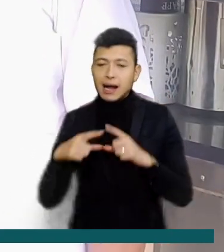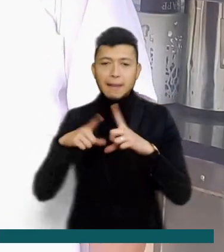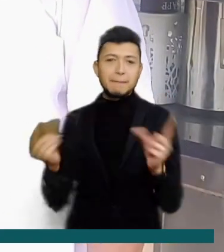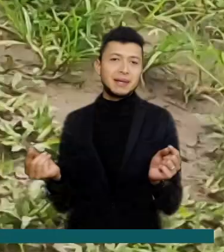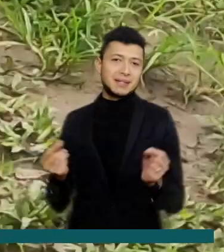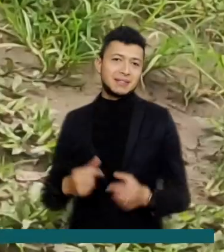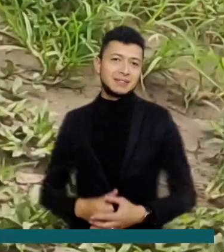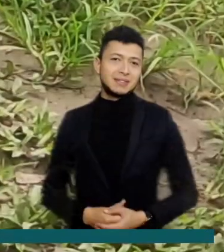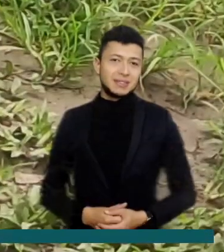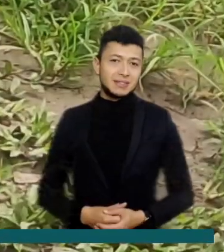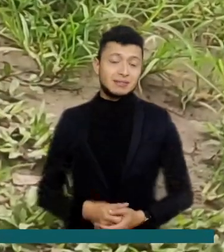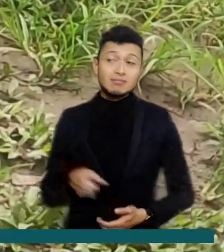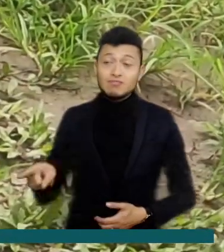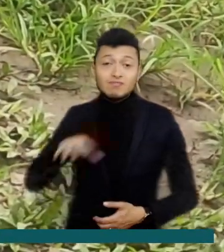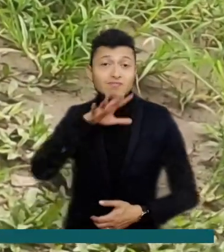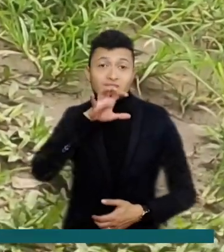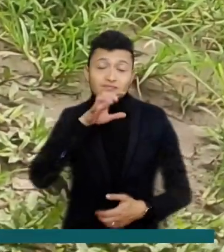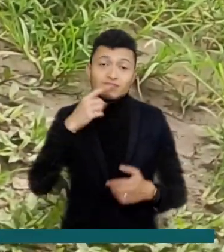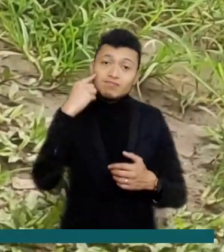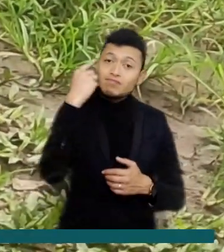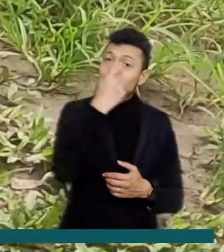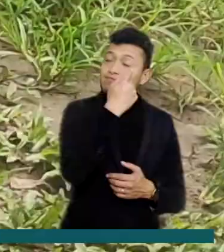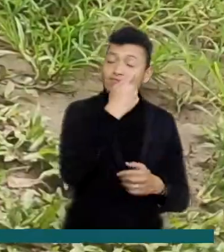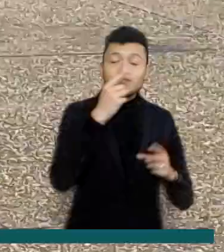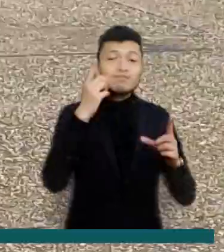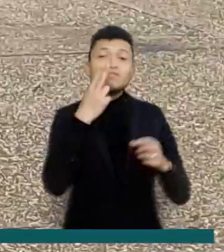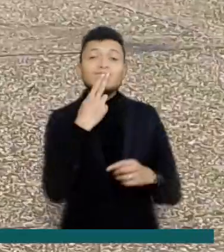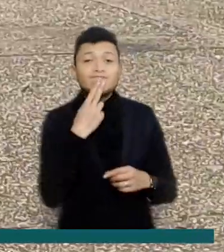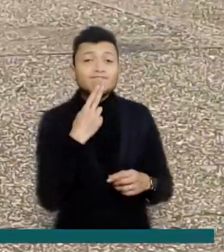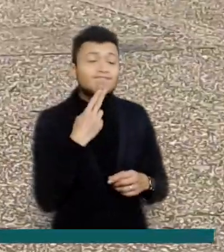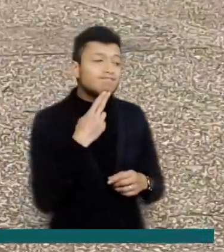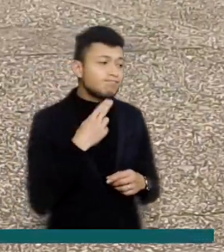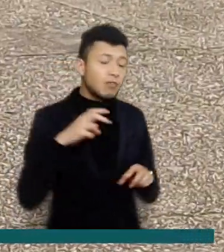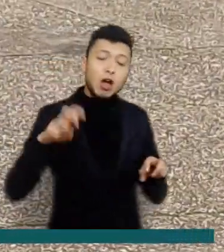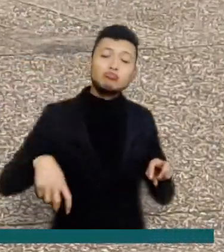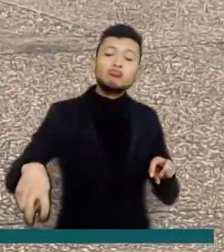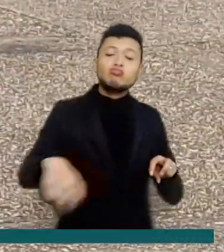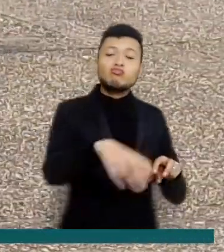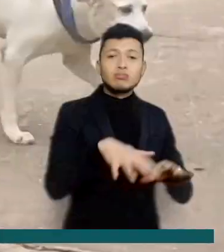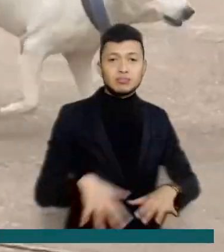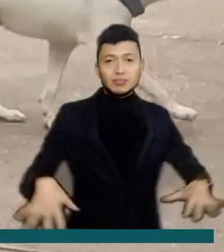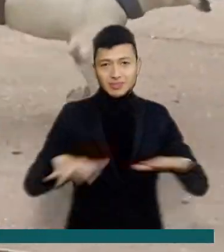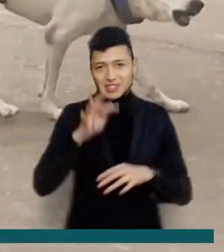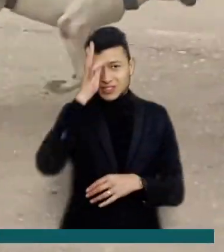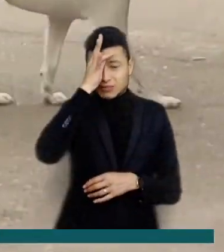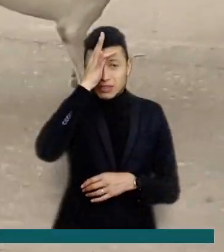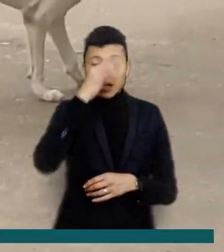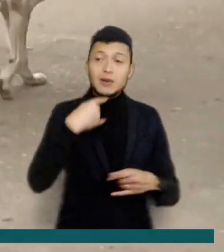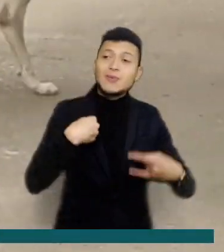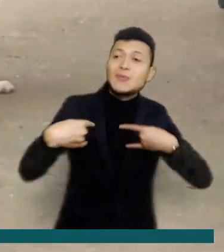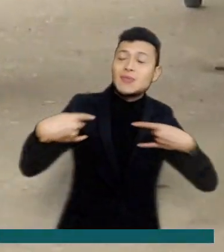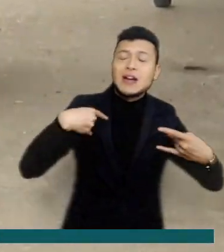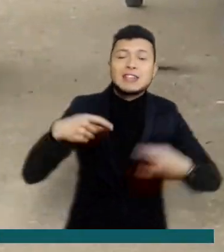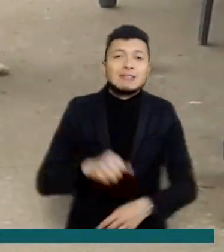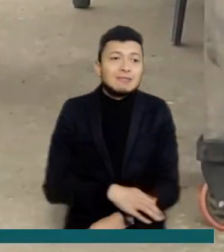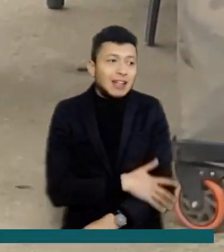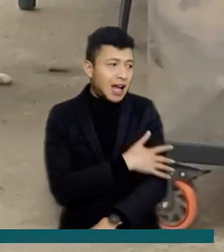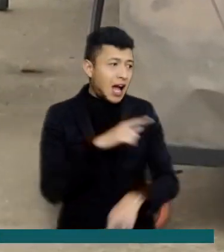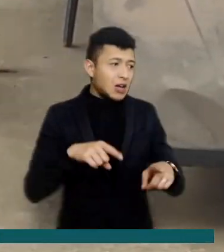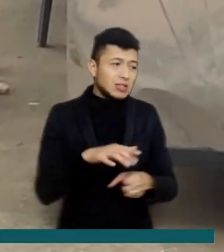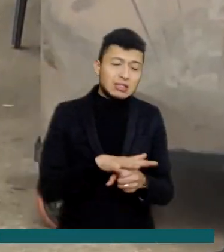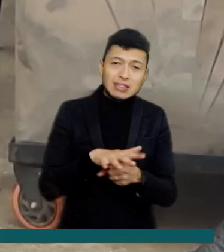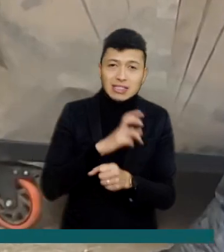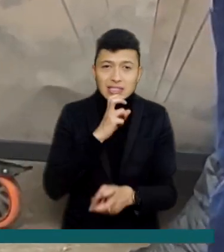días la empanada. Este peludito de mirada dulce se pasea libremente por los pasillos del hospital, recargando de esperanza a quienes no